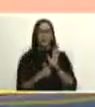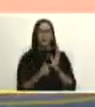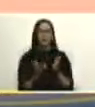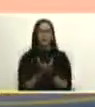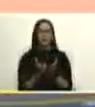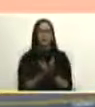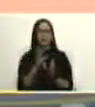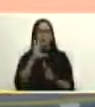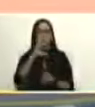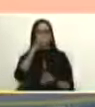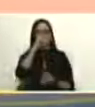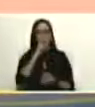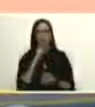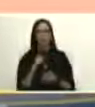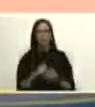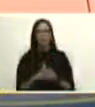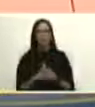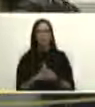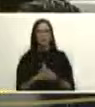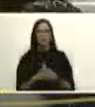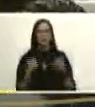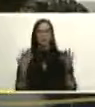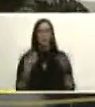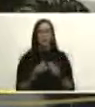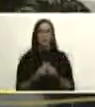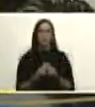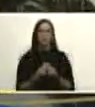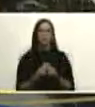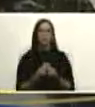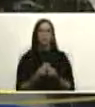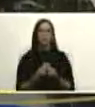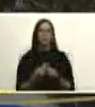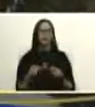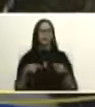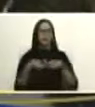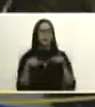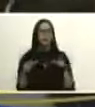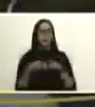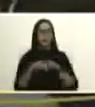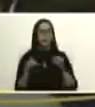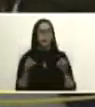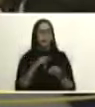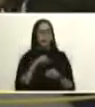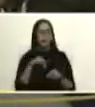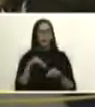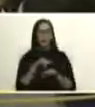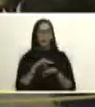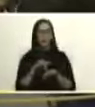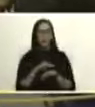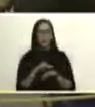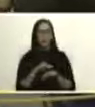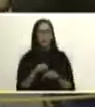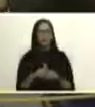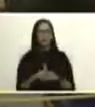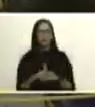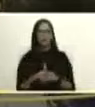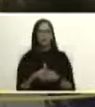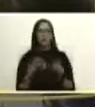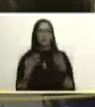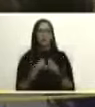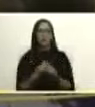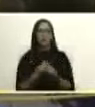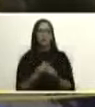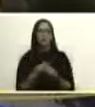de quinto año, y en conjunto con Zona Educativa y nuestra ministra Yelisa Saltaella, en conjunto